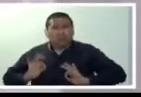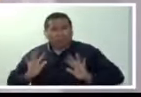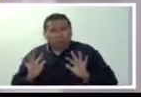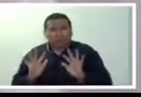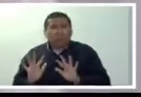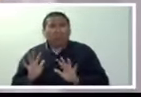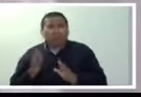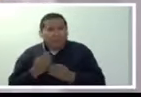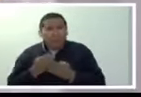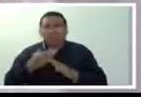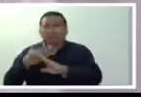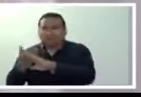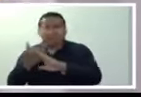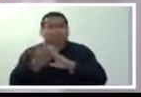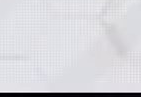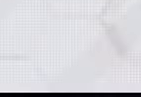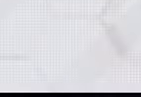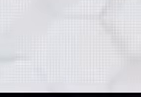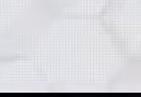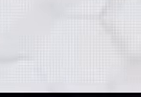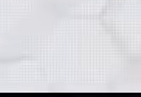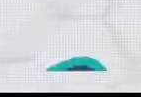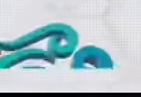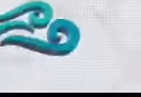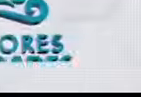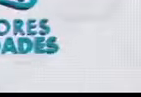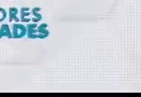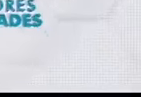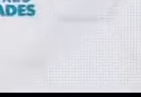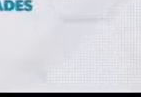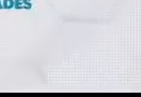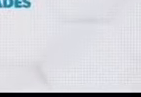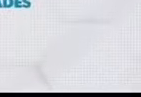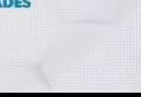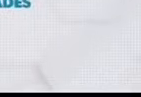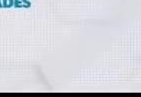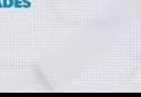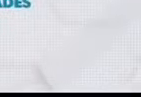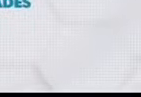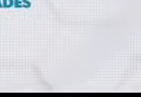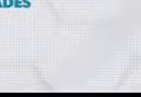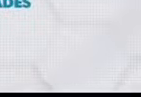sin agredir ni lastimar a los demás. Juntos saldremos adelante.